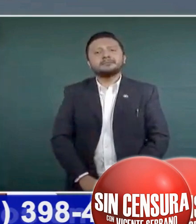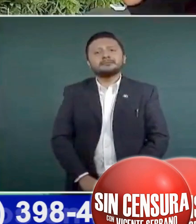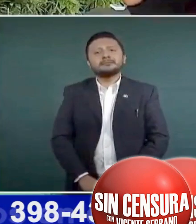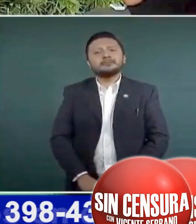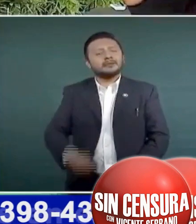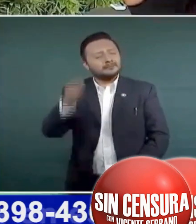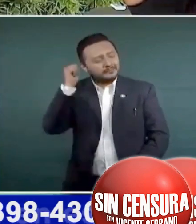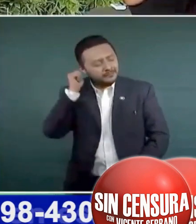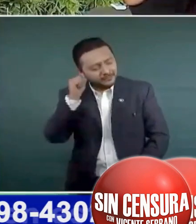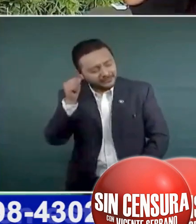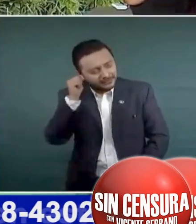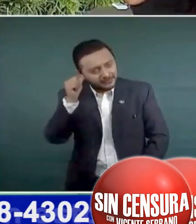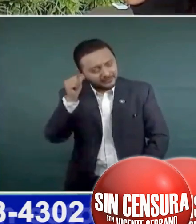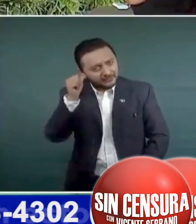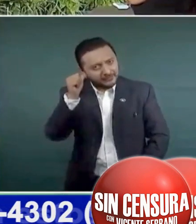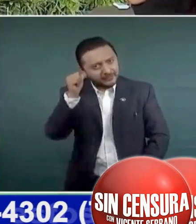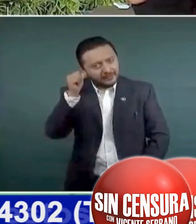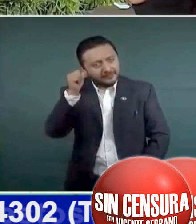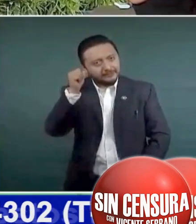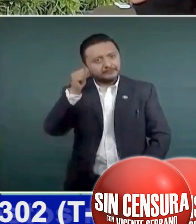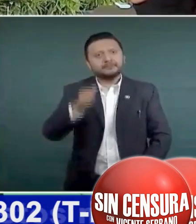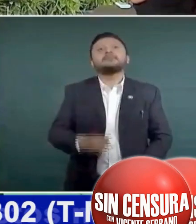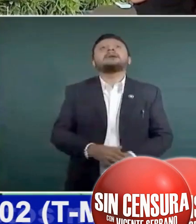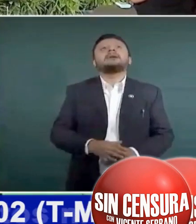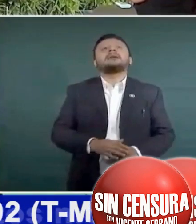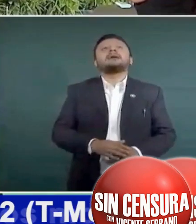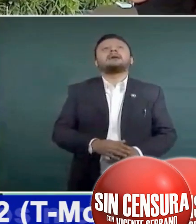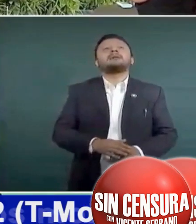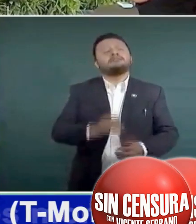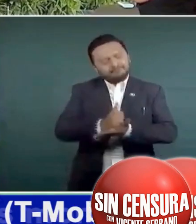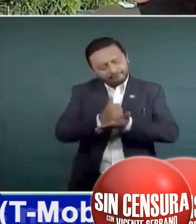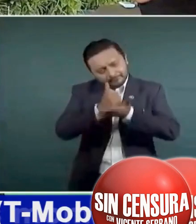mi pésame a los familiares